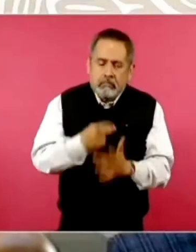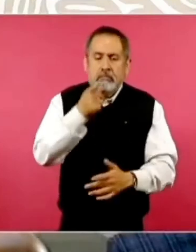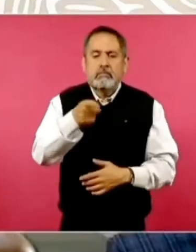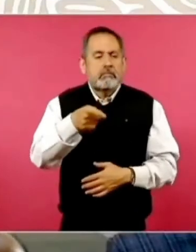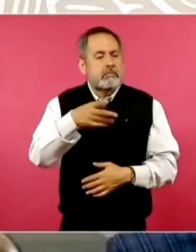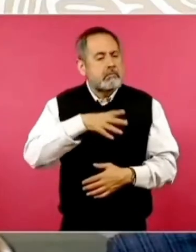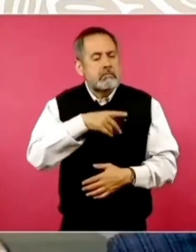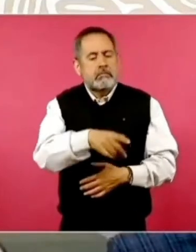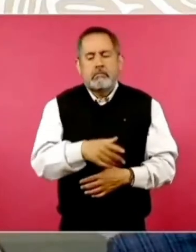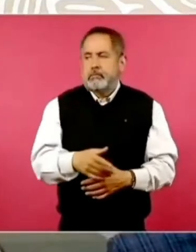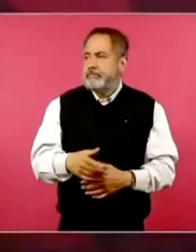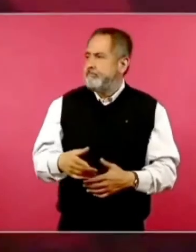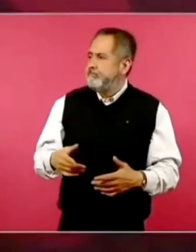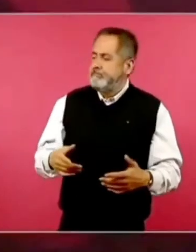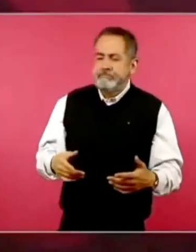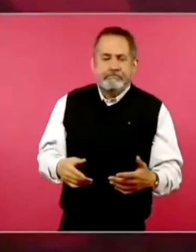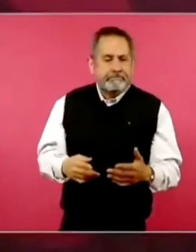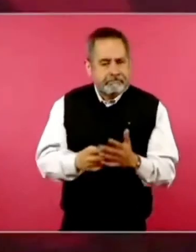Porque